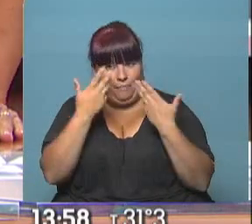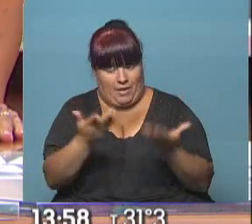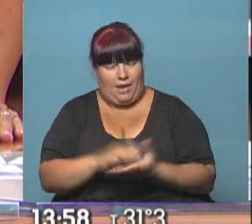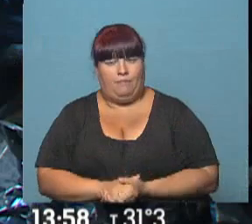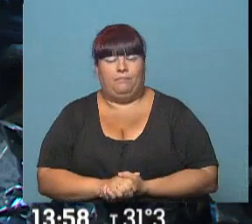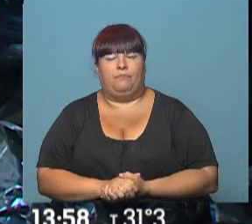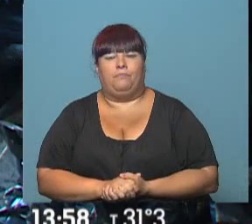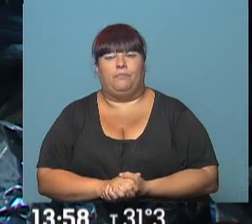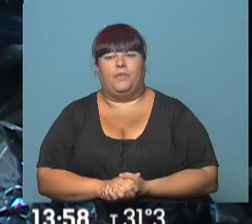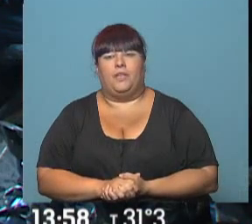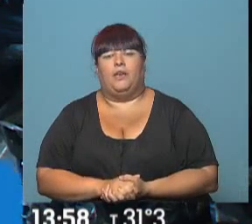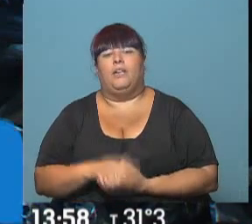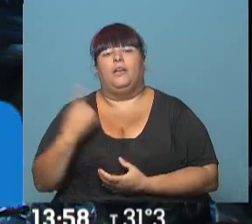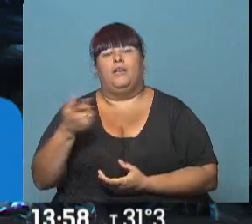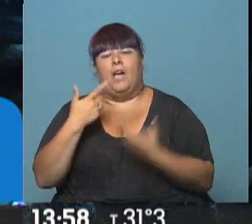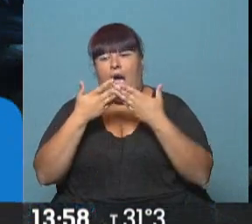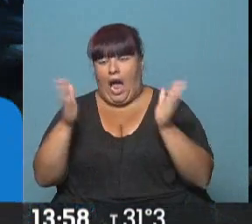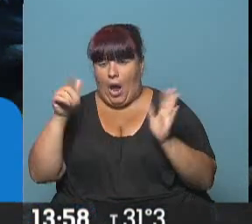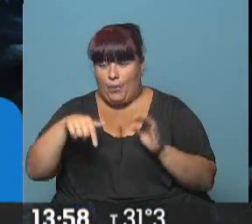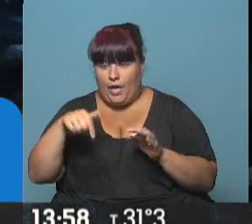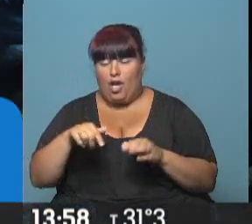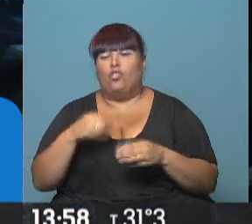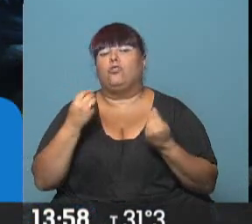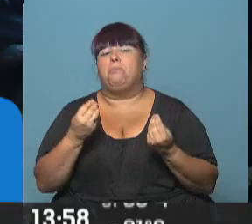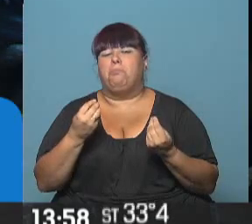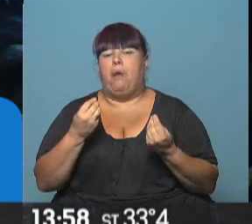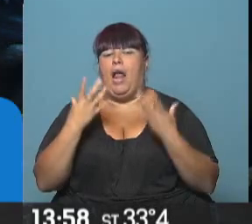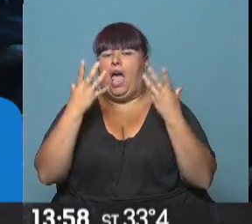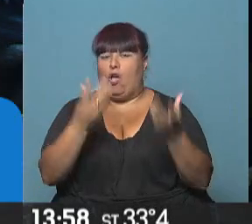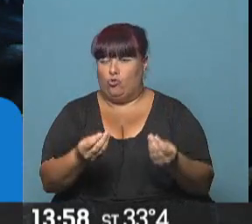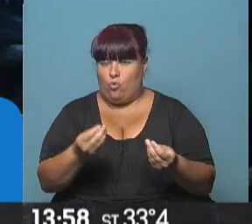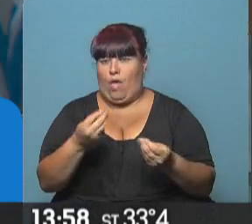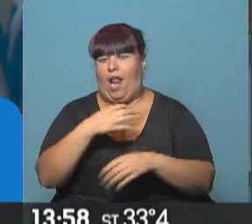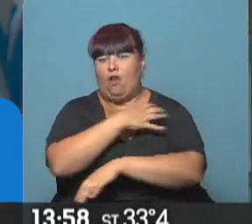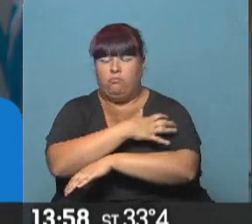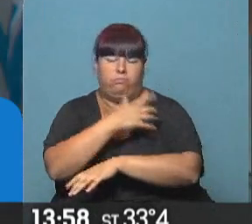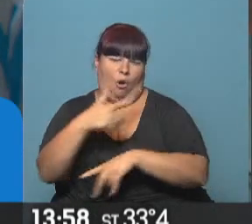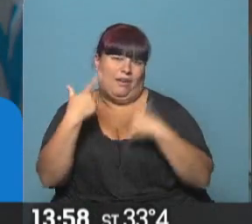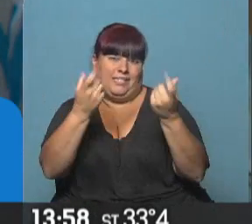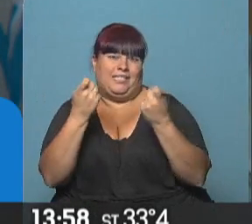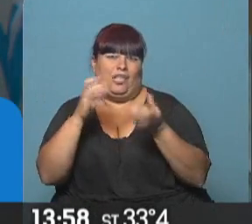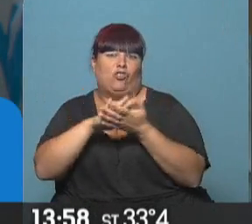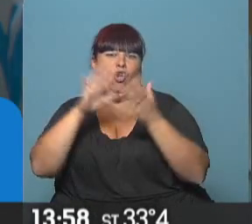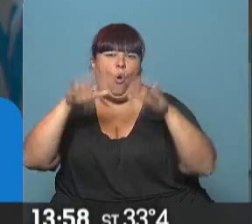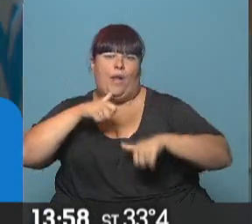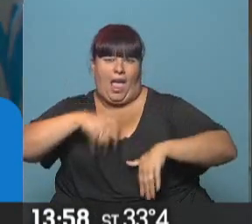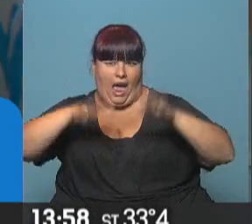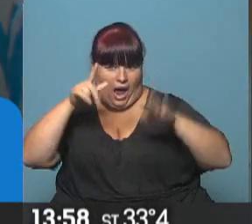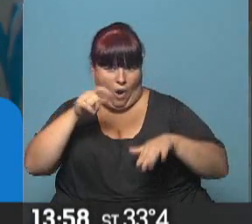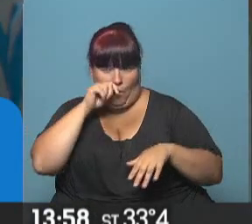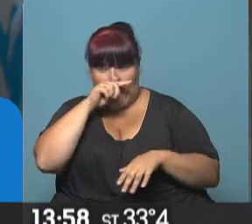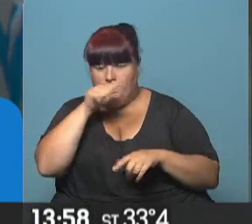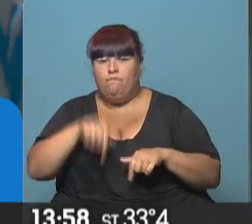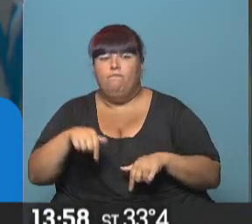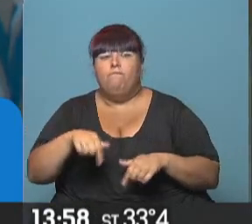acá. Económicas nos abre las puertas para dar una mano para los más necesitados, en este caso en las catástrofes, las inundaciones.